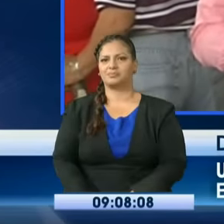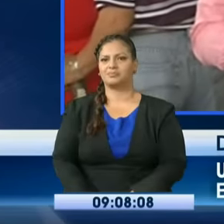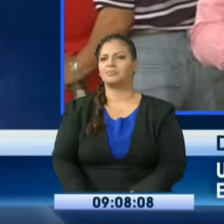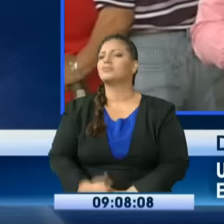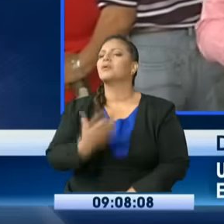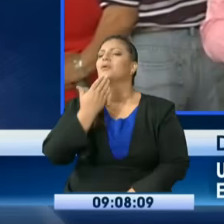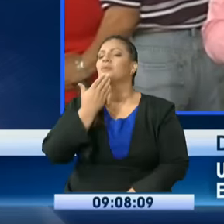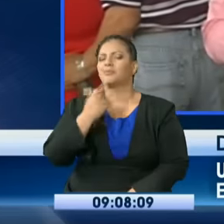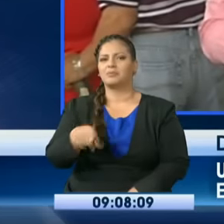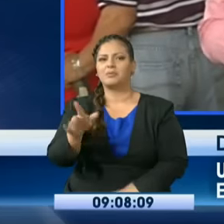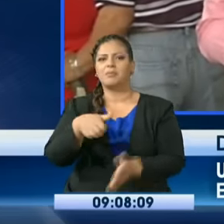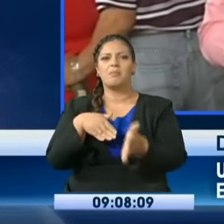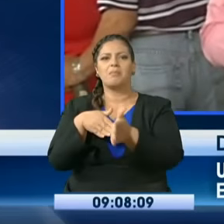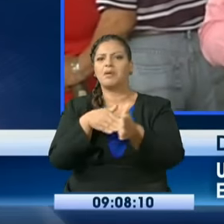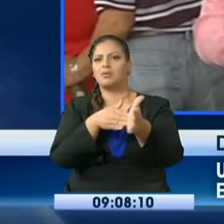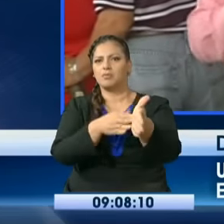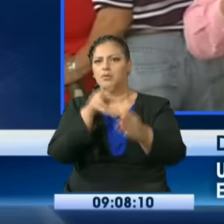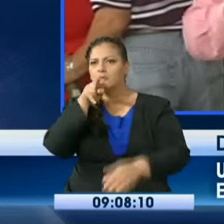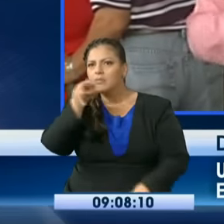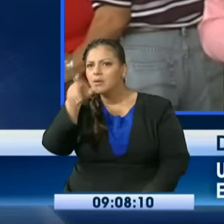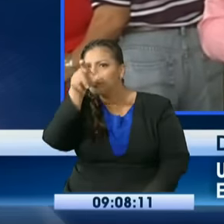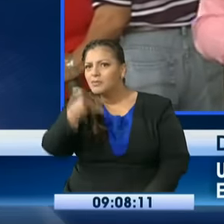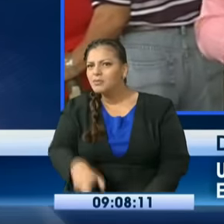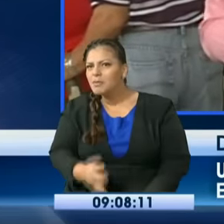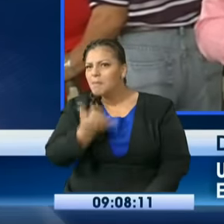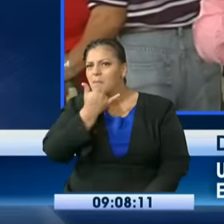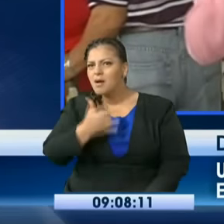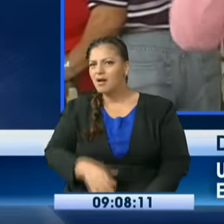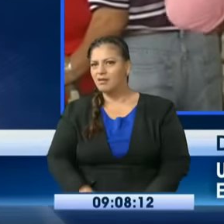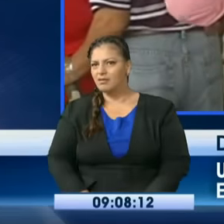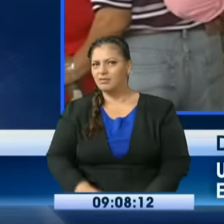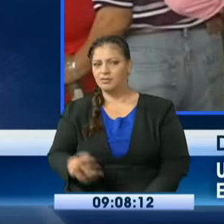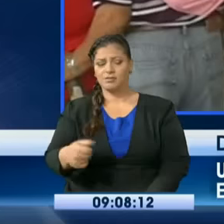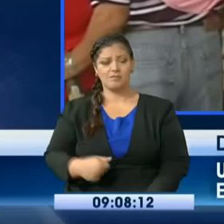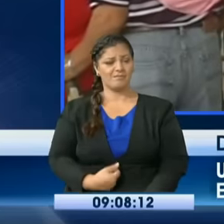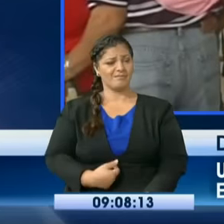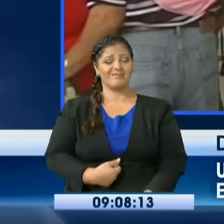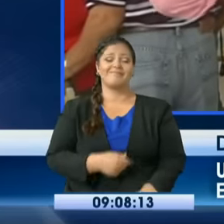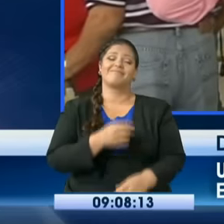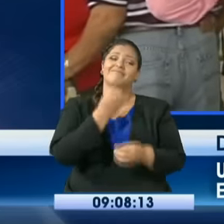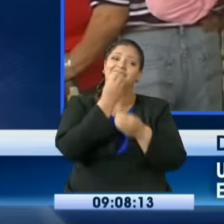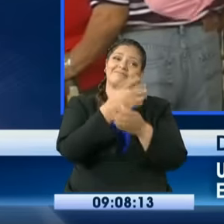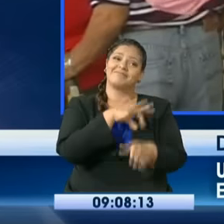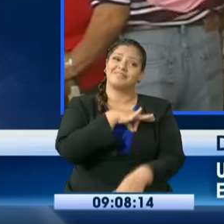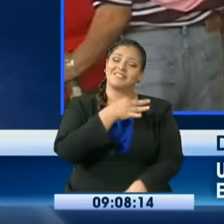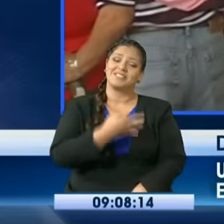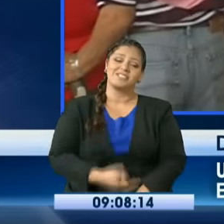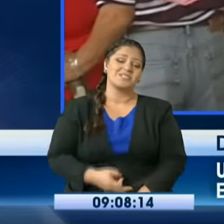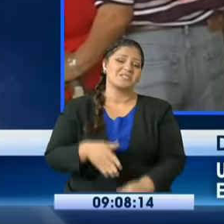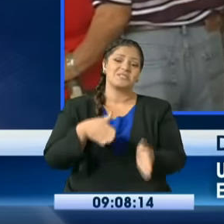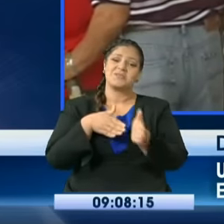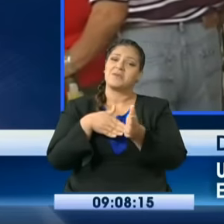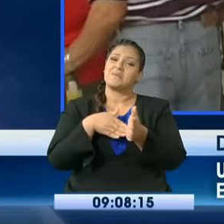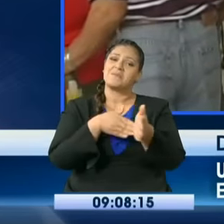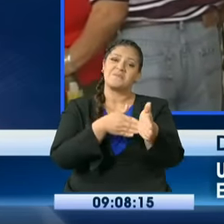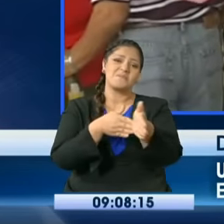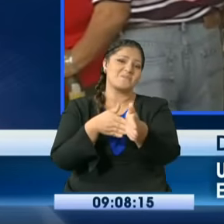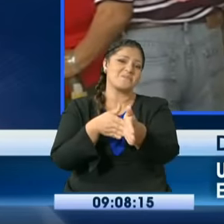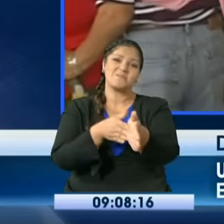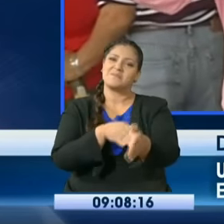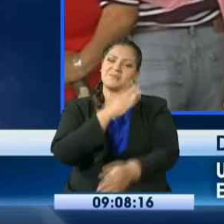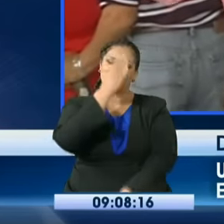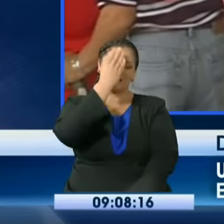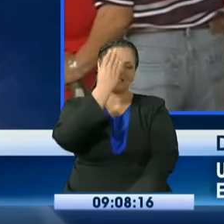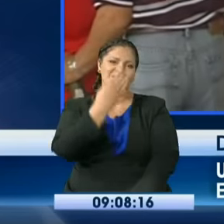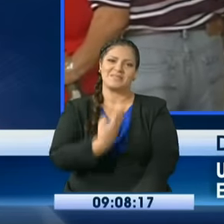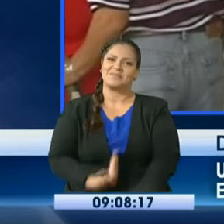Metrovía. Yo ando en los buses comunes, en los otros, en los destartalados. Y ahí casi no se